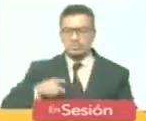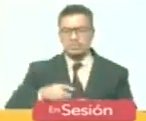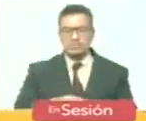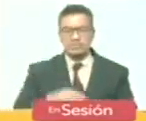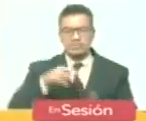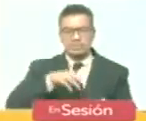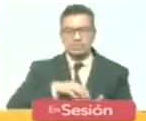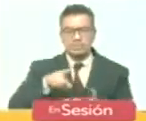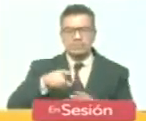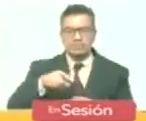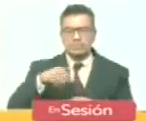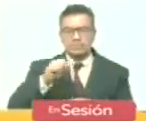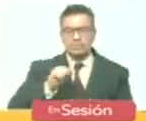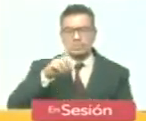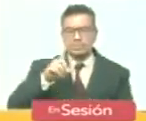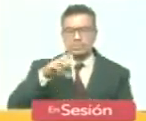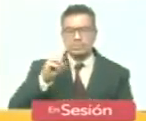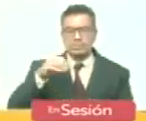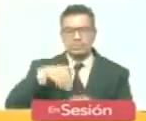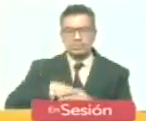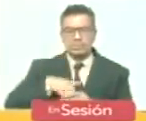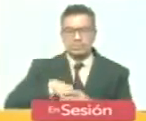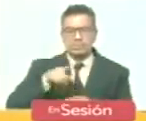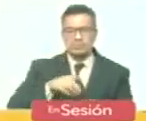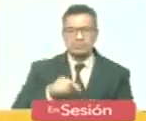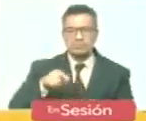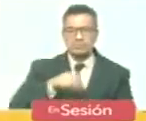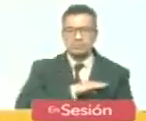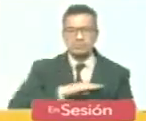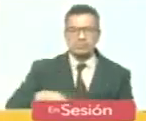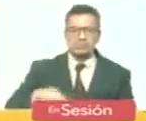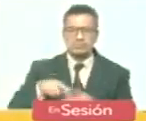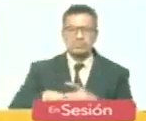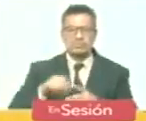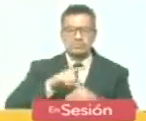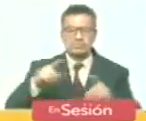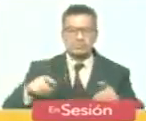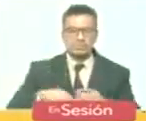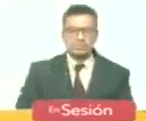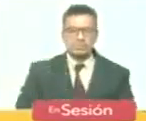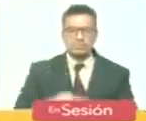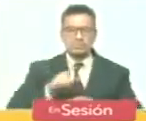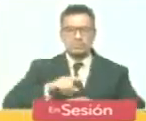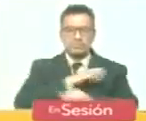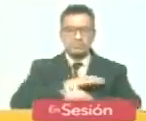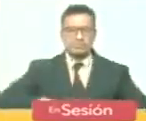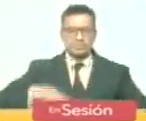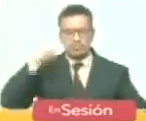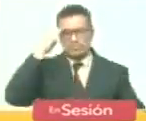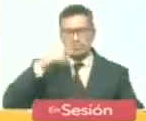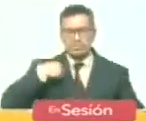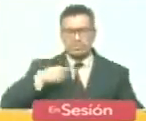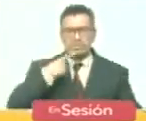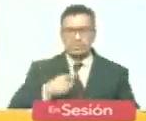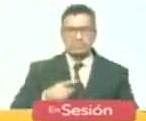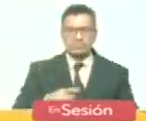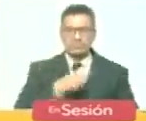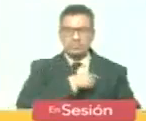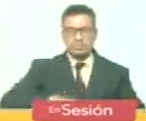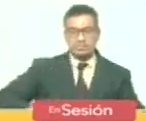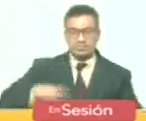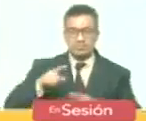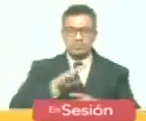votara Acción Democrática a Rómulo Betancourt y que él quedara como una figura con este mando militar. Yo no, el presidente